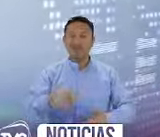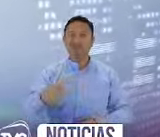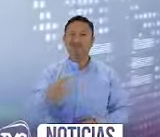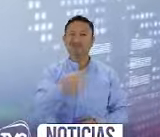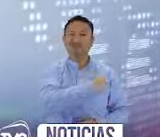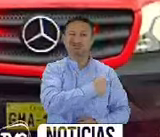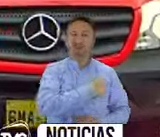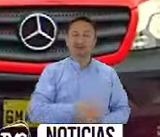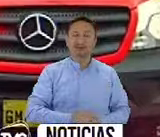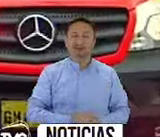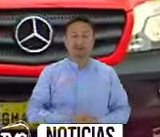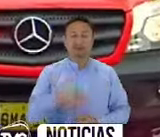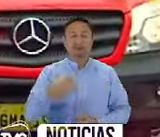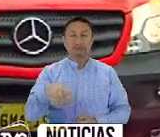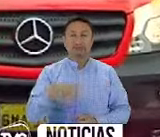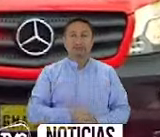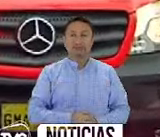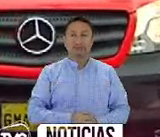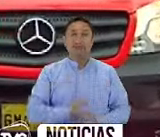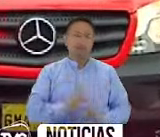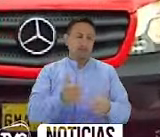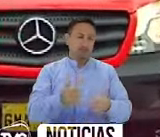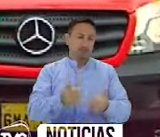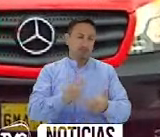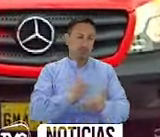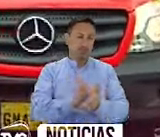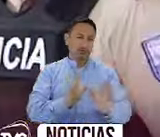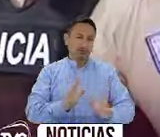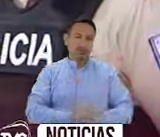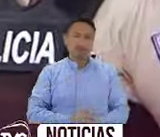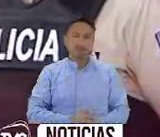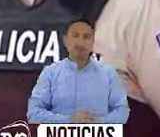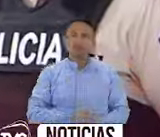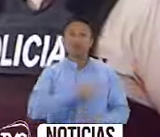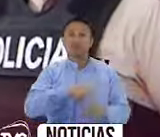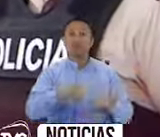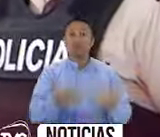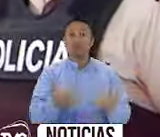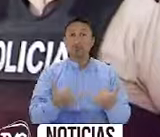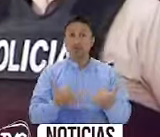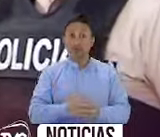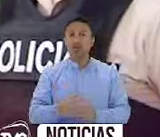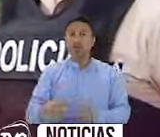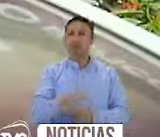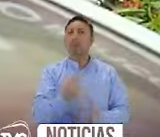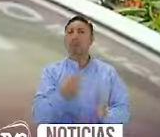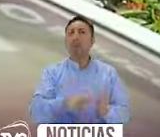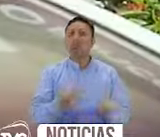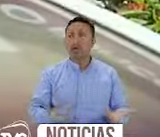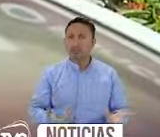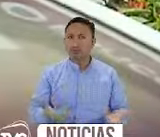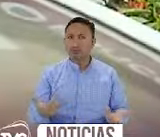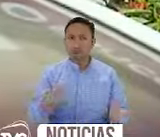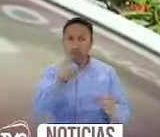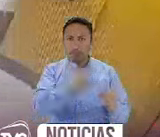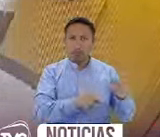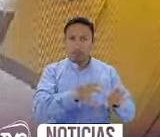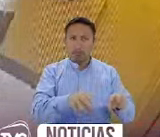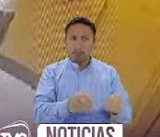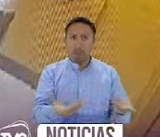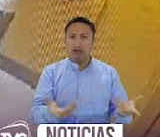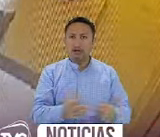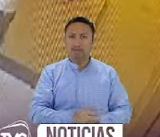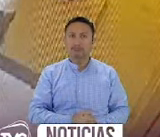piernas, pero se encuentra fuera de peligro. Hasta el momento se desconoce el paradero de los antisociales. Lo que pasa es